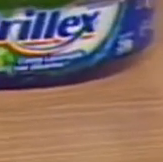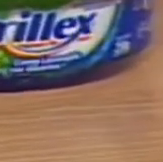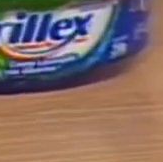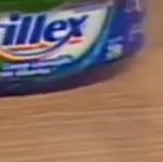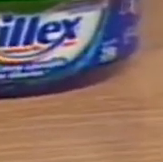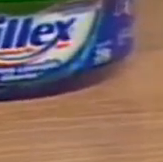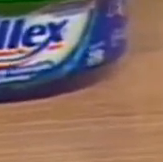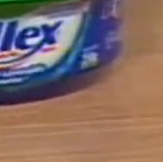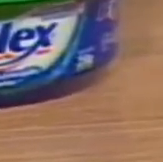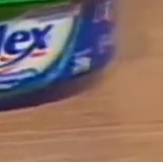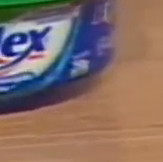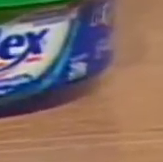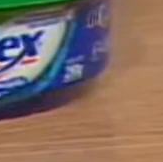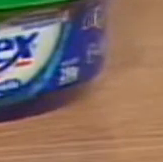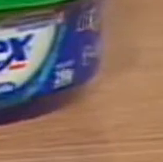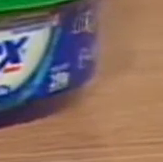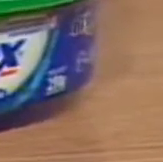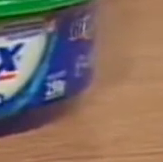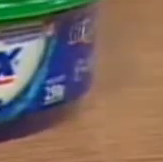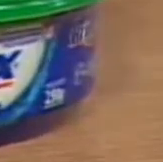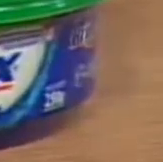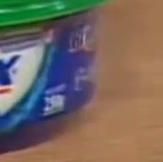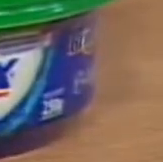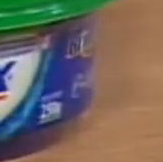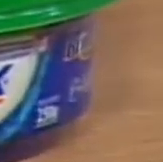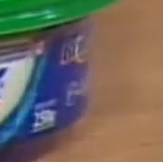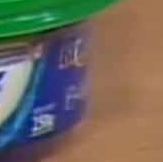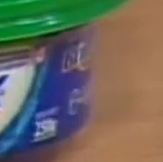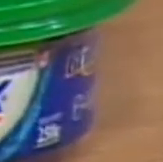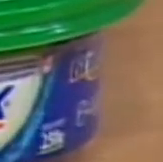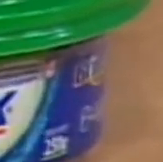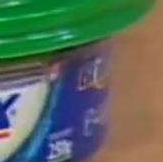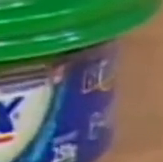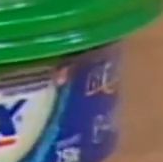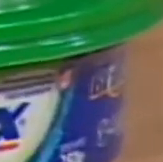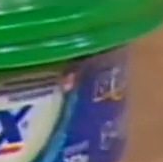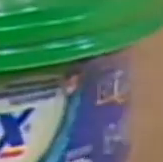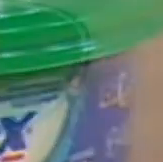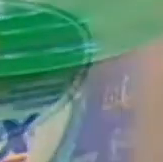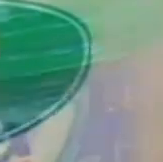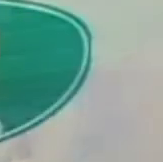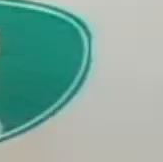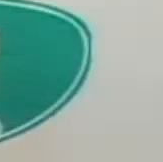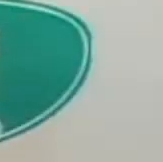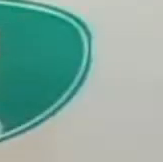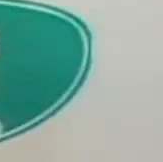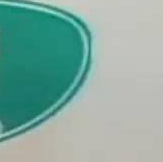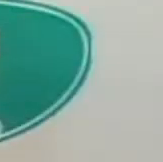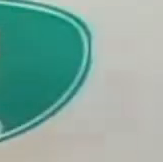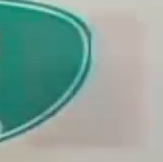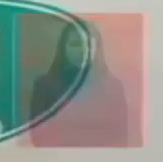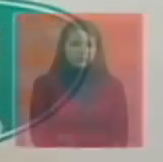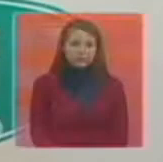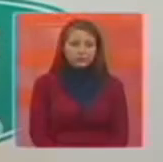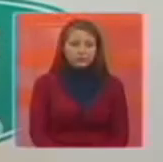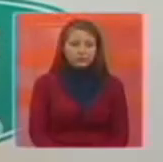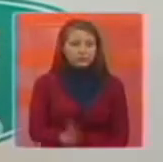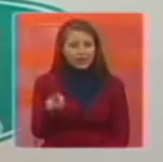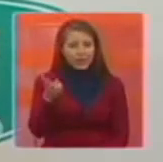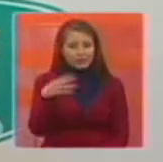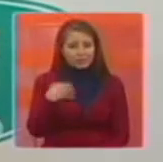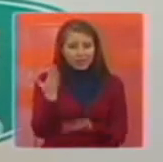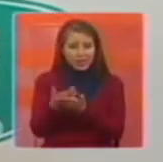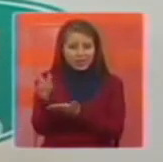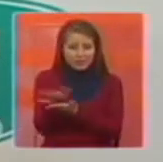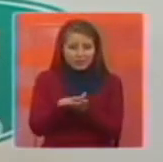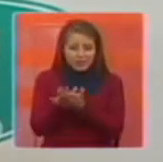Yo no solo lo recomiendan los esposos, Viachi también lo recomienda. Y el gordo, que es mandarina, lo voy a poner también a lavar los platos y con Brillex